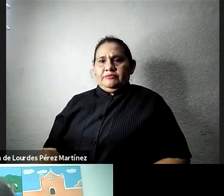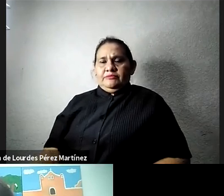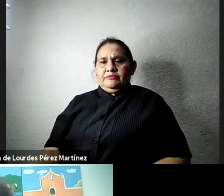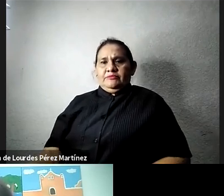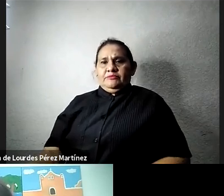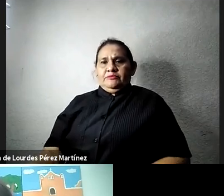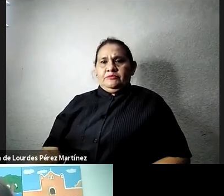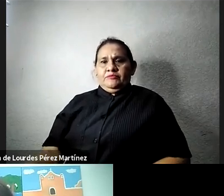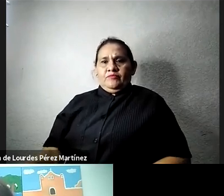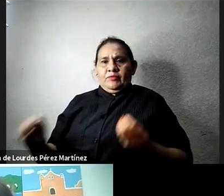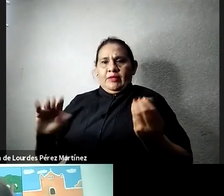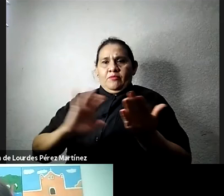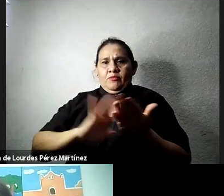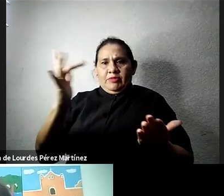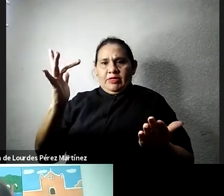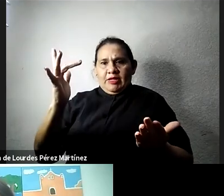Pues muchísimas gracias,